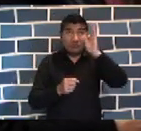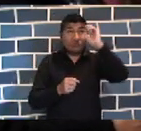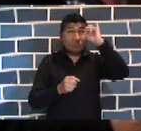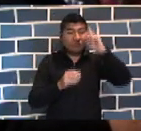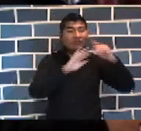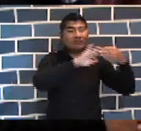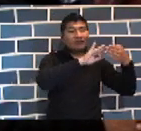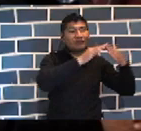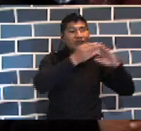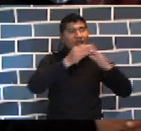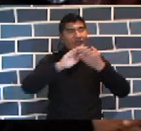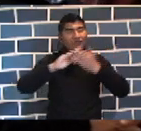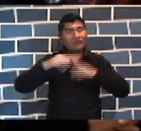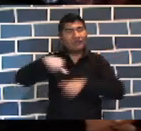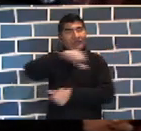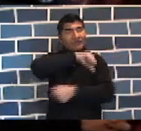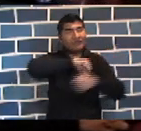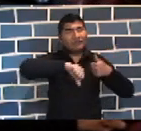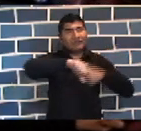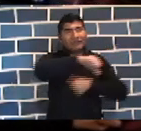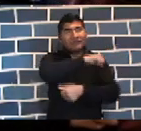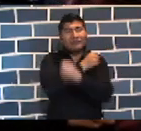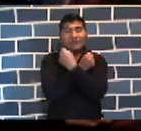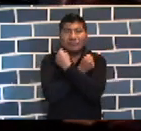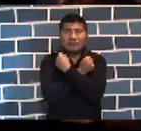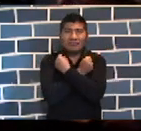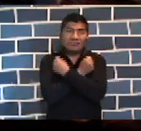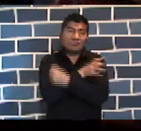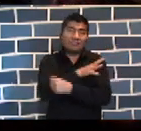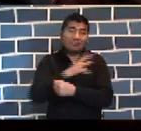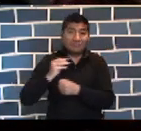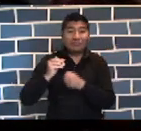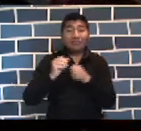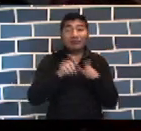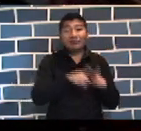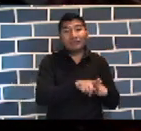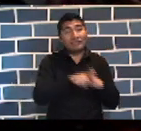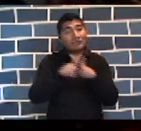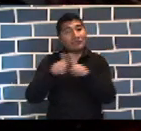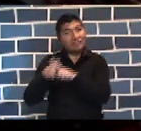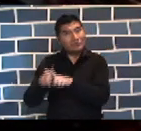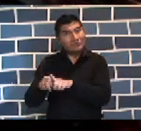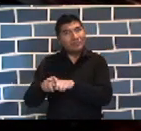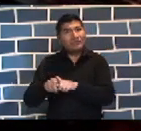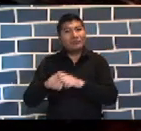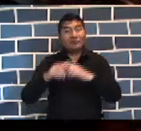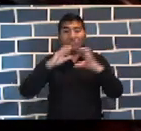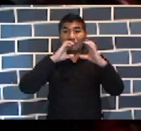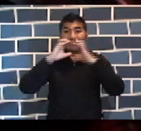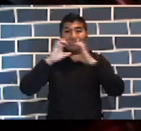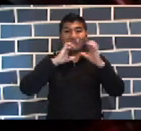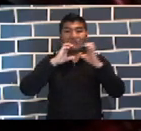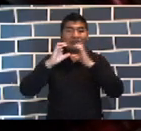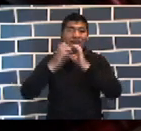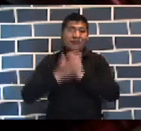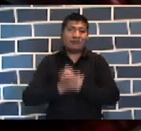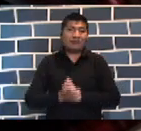comunión, Dios es amor y por tanto es también comunicación.